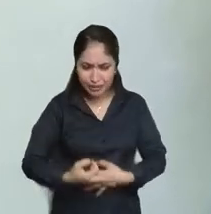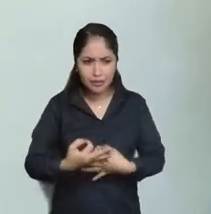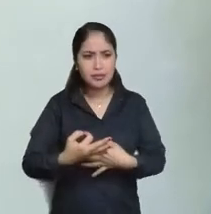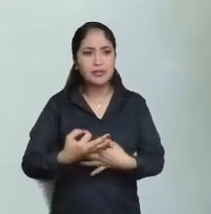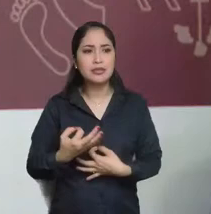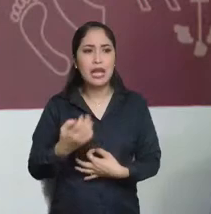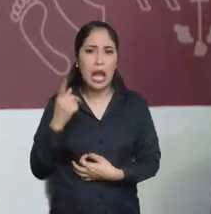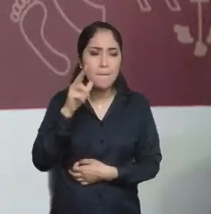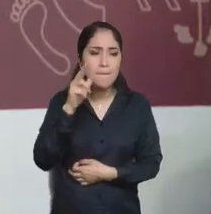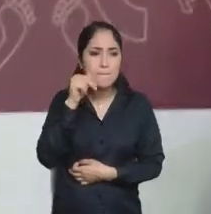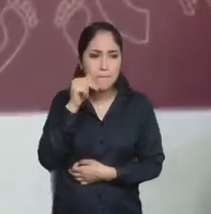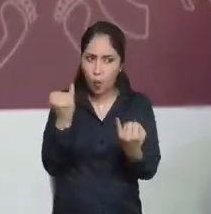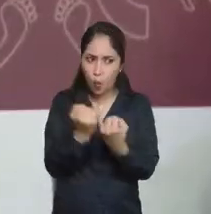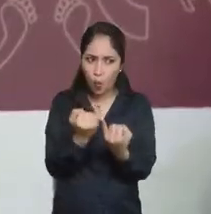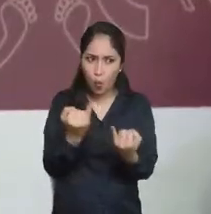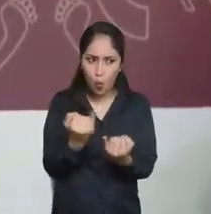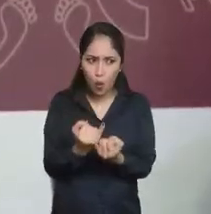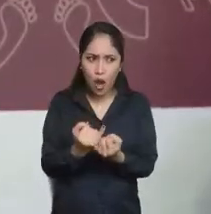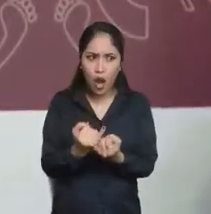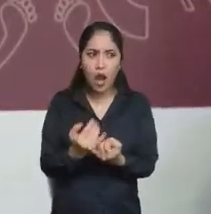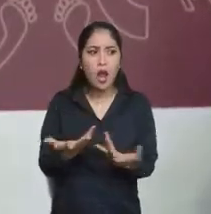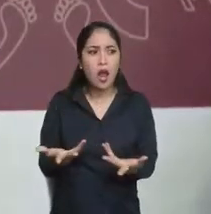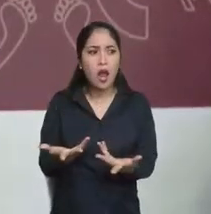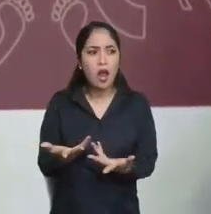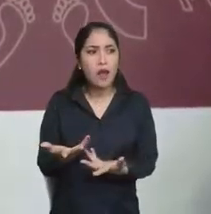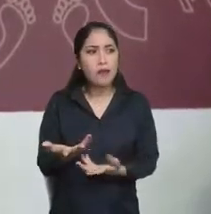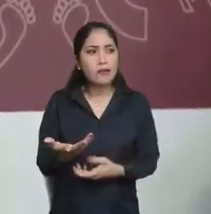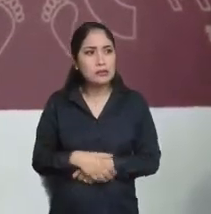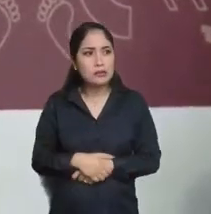sancionan. Si entras por la ley Barrecia,